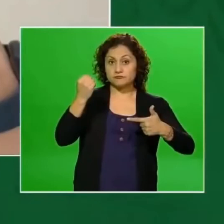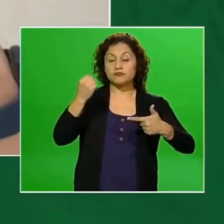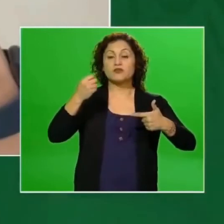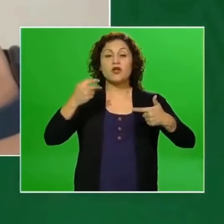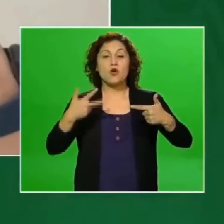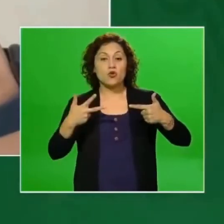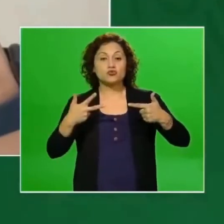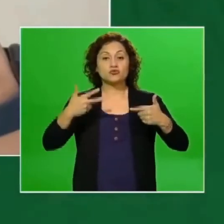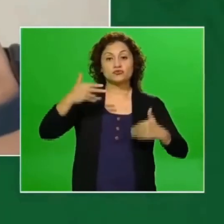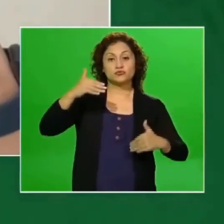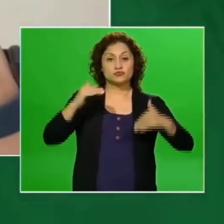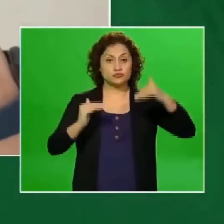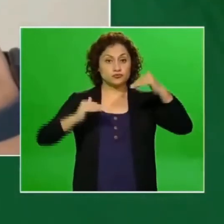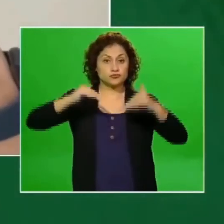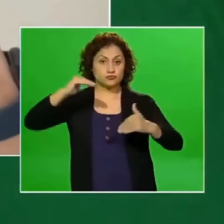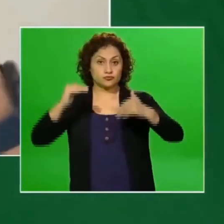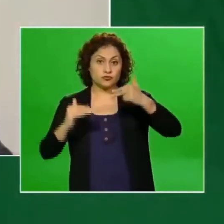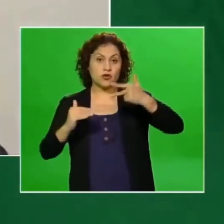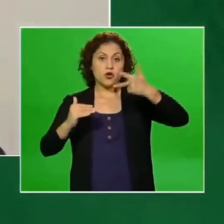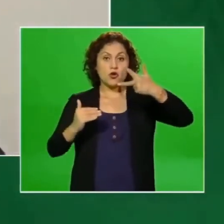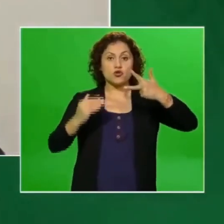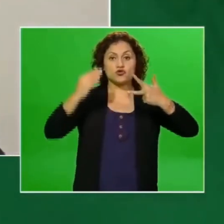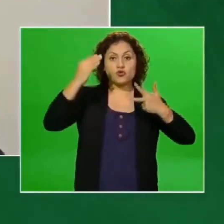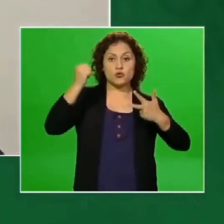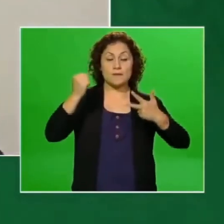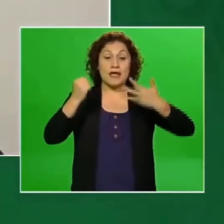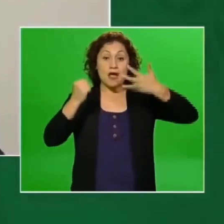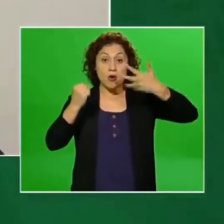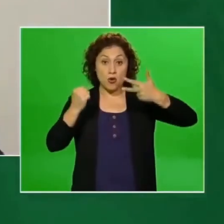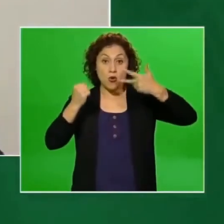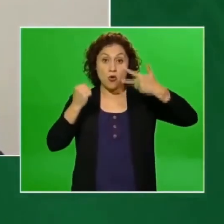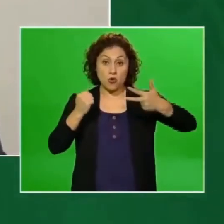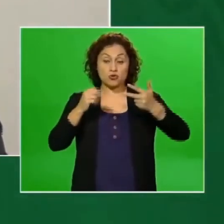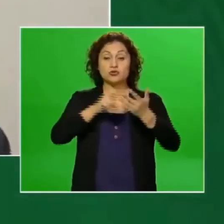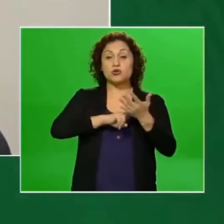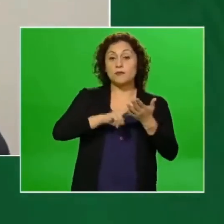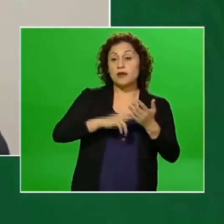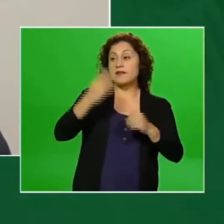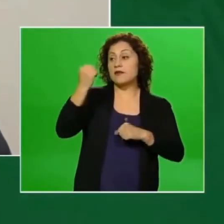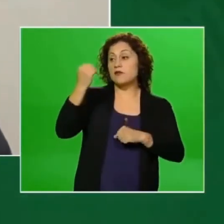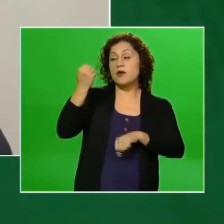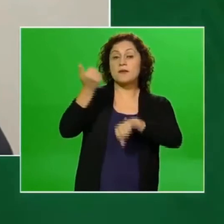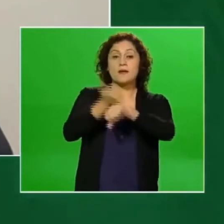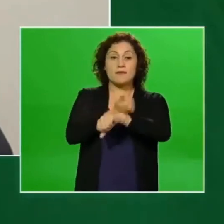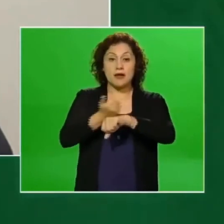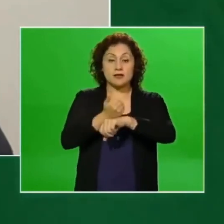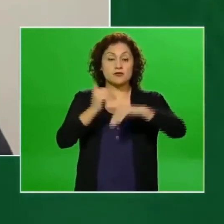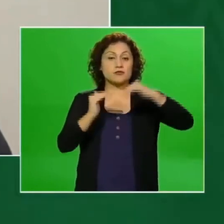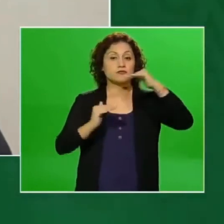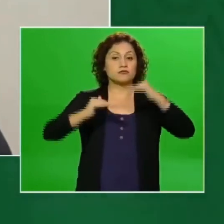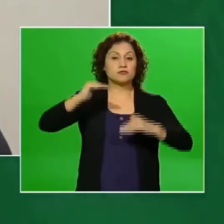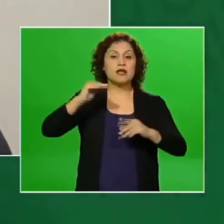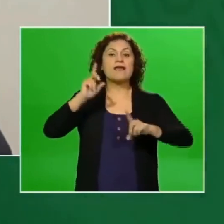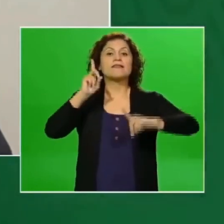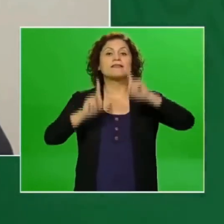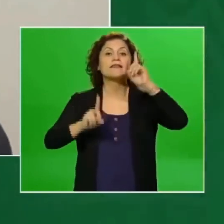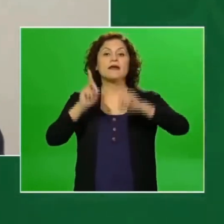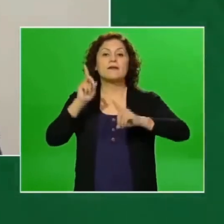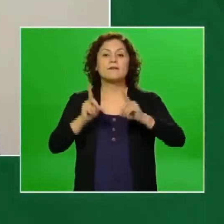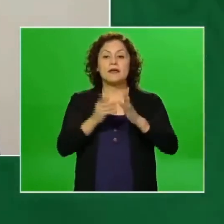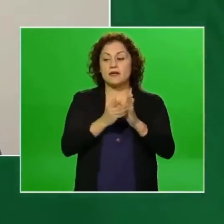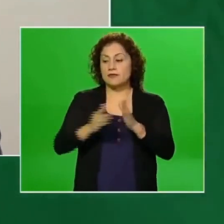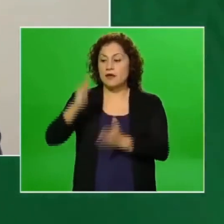Si vuelve a tener un 9 o un 10, pasa nuevamente al amarillo. Depende en qué momento le toca el corte del semáforo de